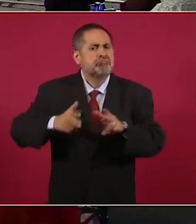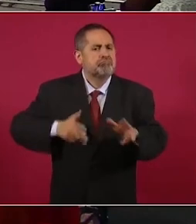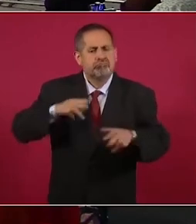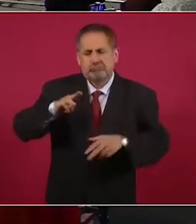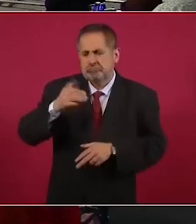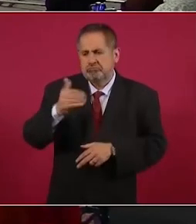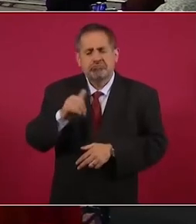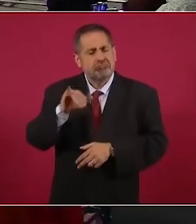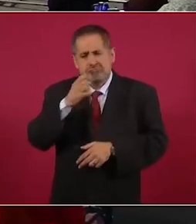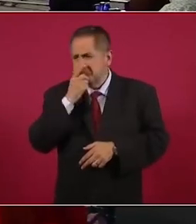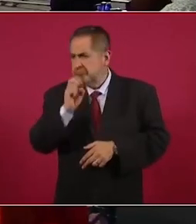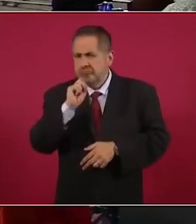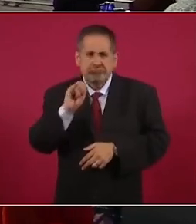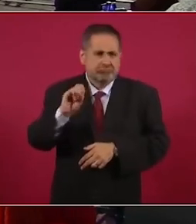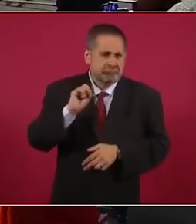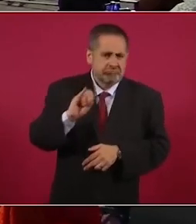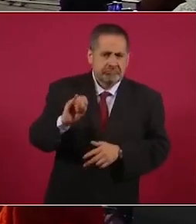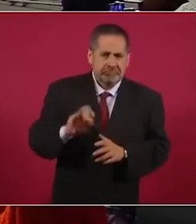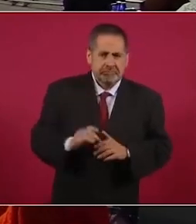un